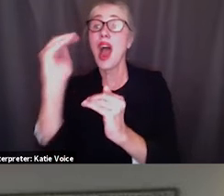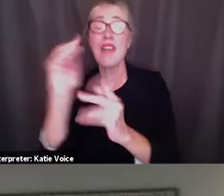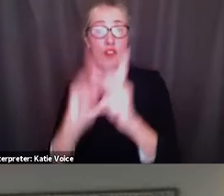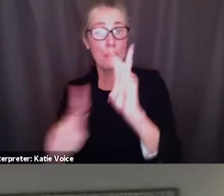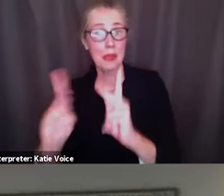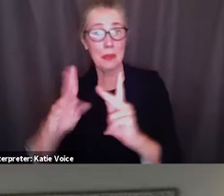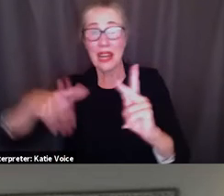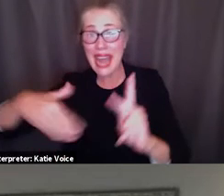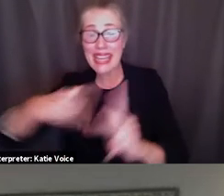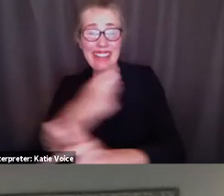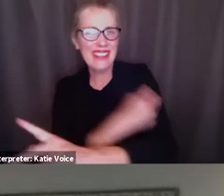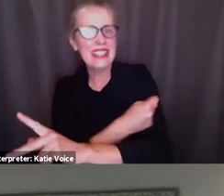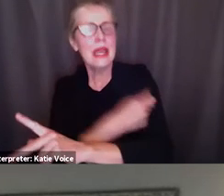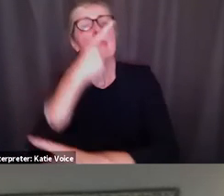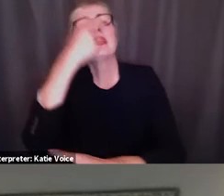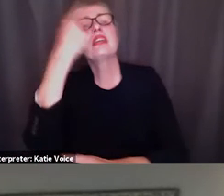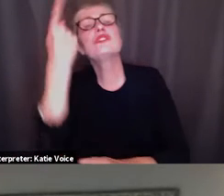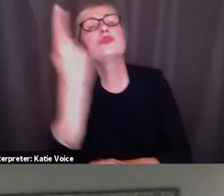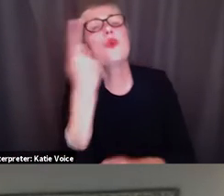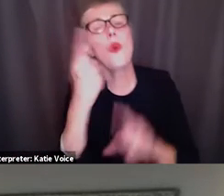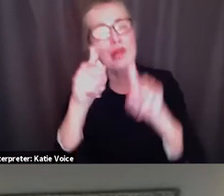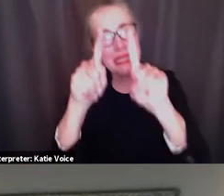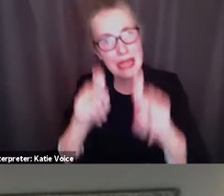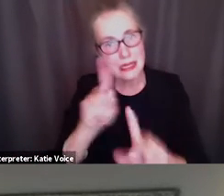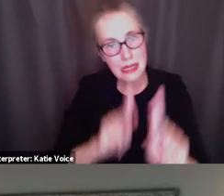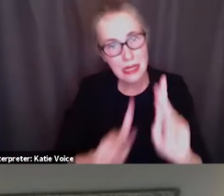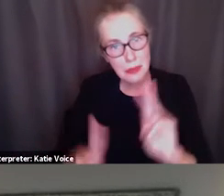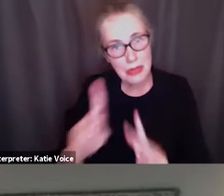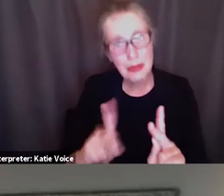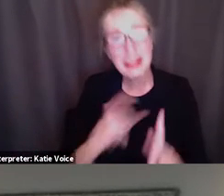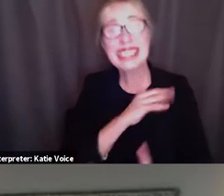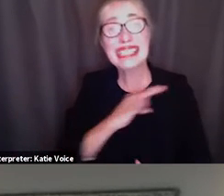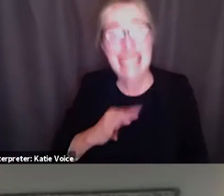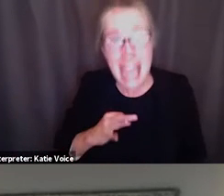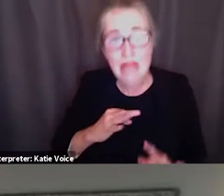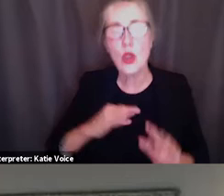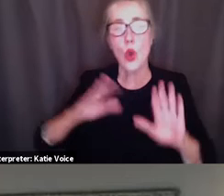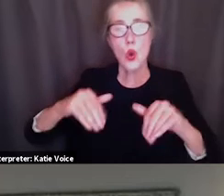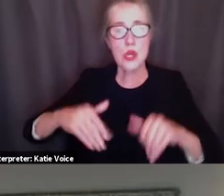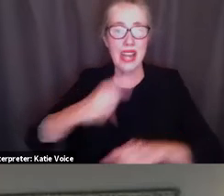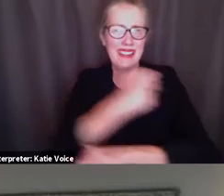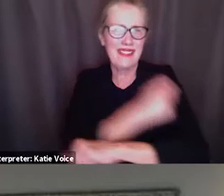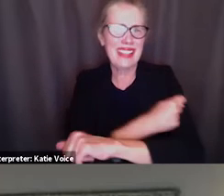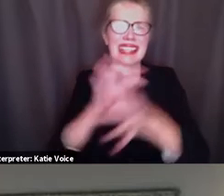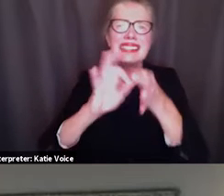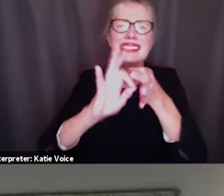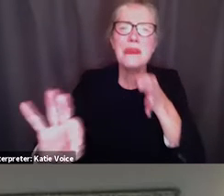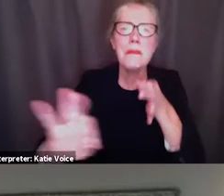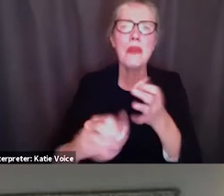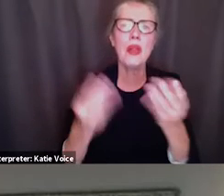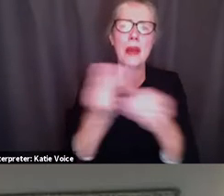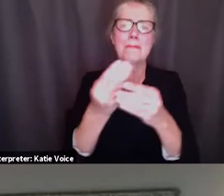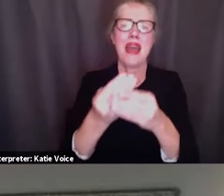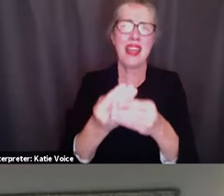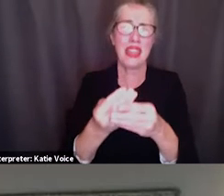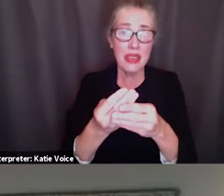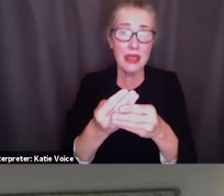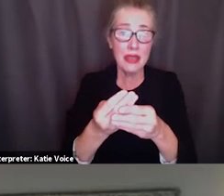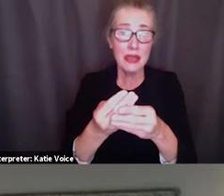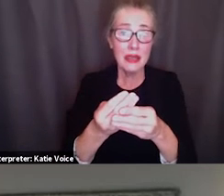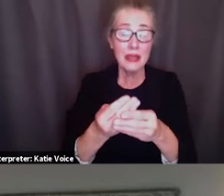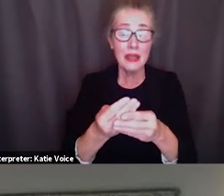no vacunados? Pues porque les están haciendo las pruebas al personal no vacunado. Es así de sencillo.